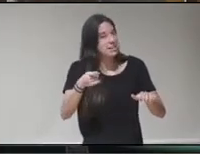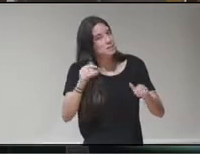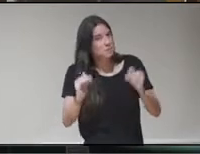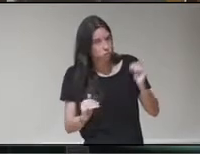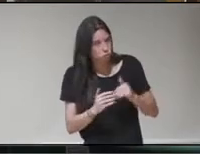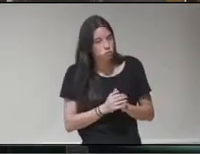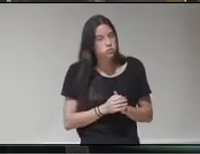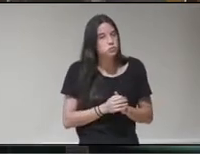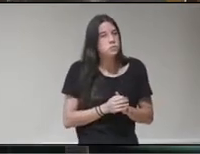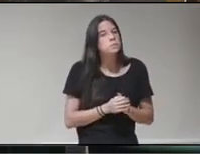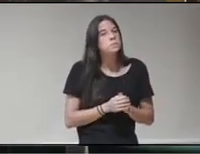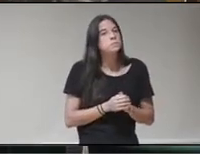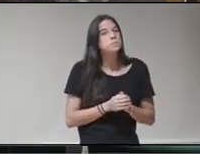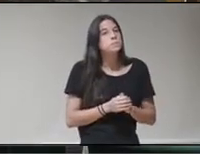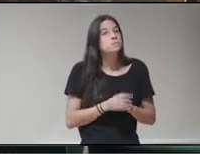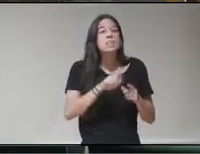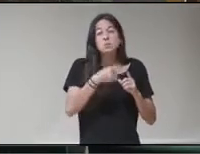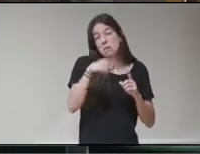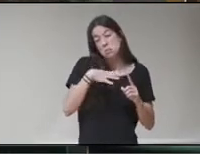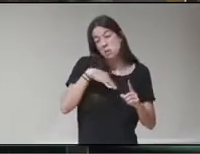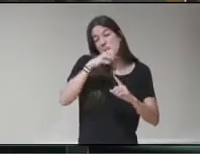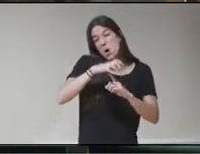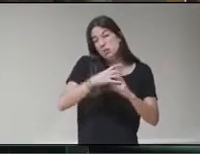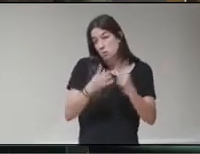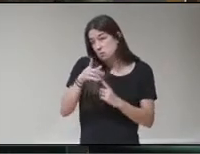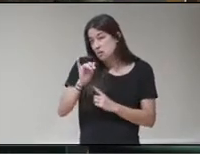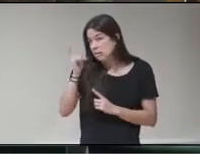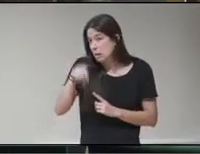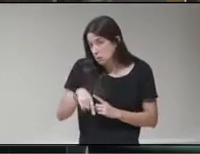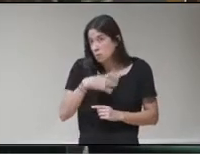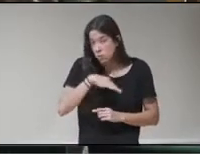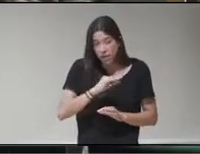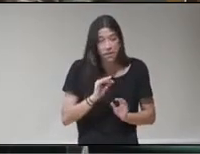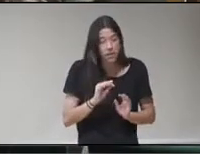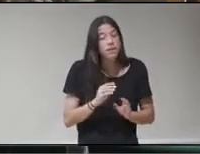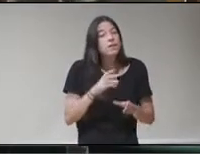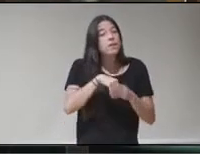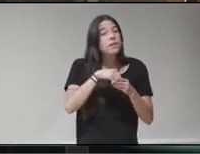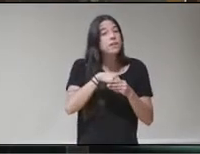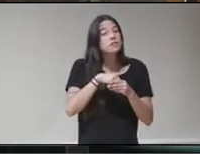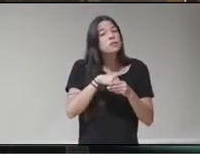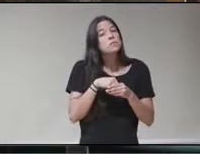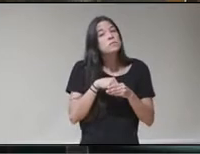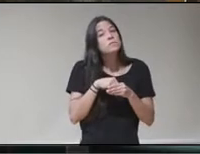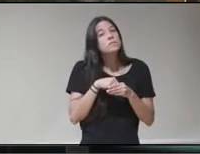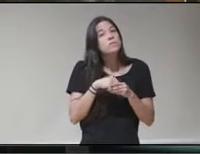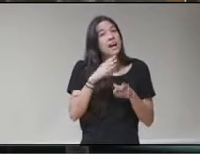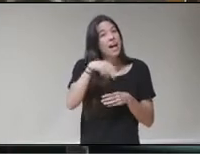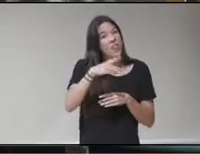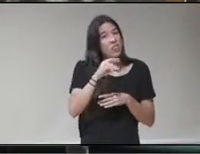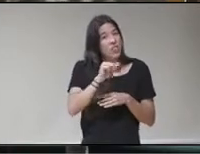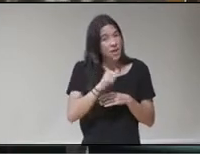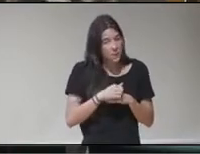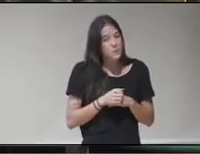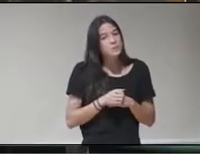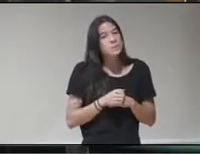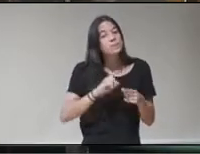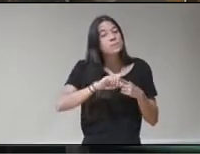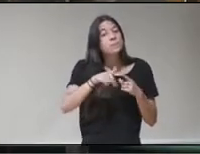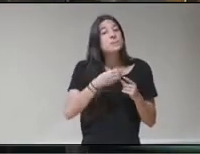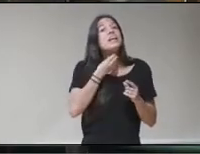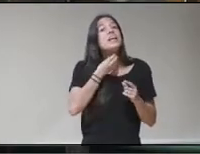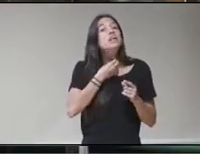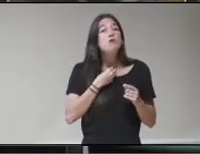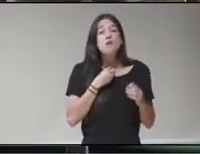claro, pues puede haber algunos hongos, fundamentalmente los pertenecientes al género Cándida. En el esófago no hay nada. El esófago es un